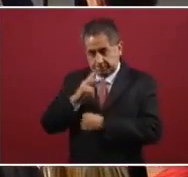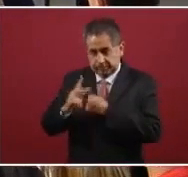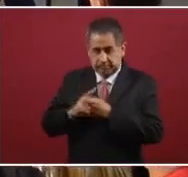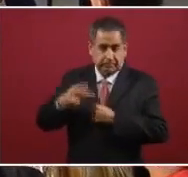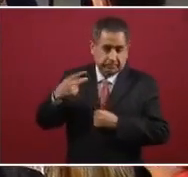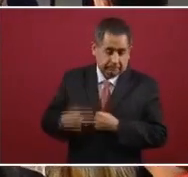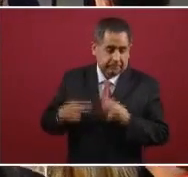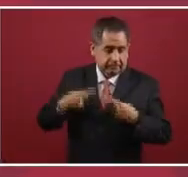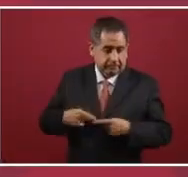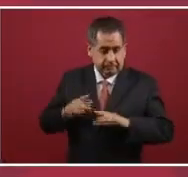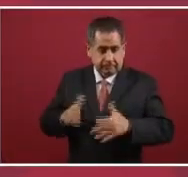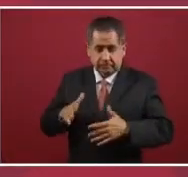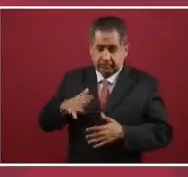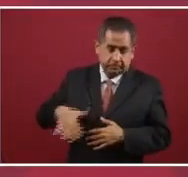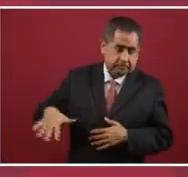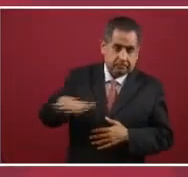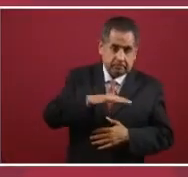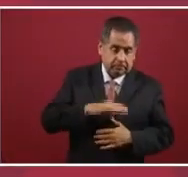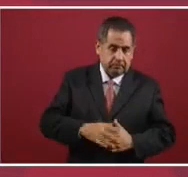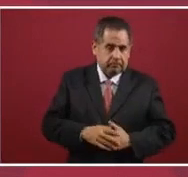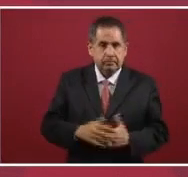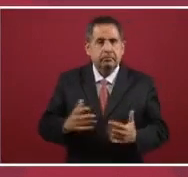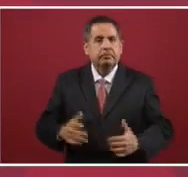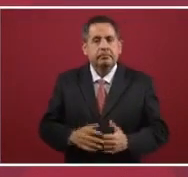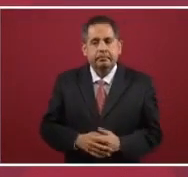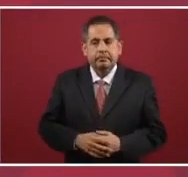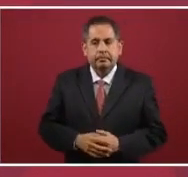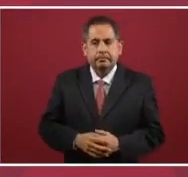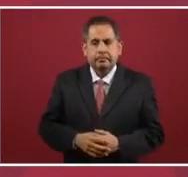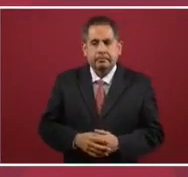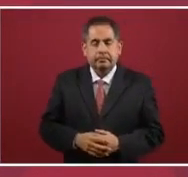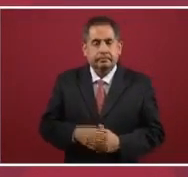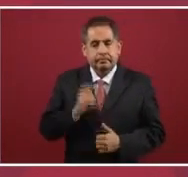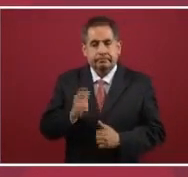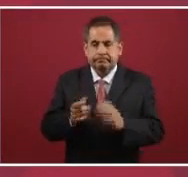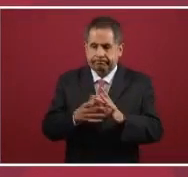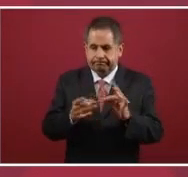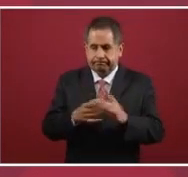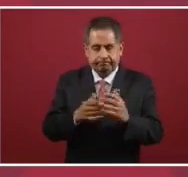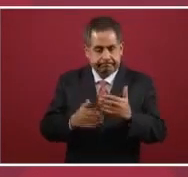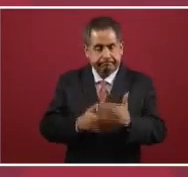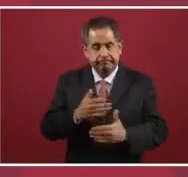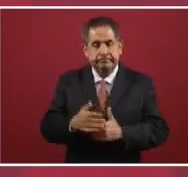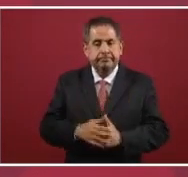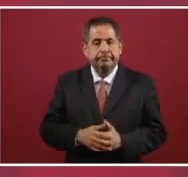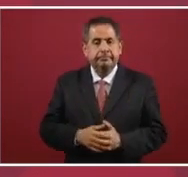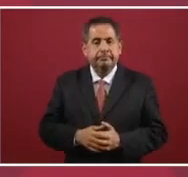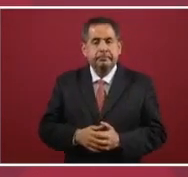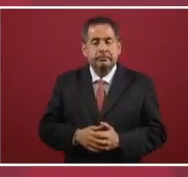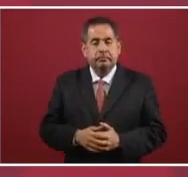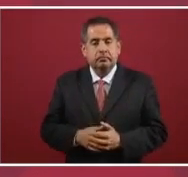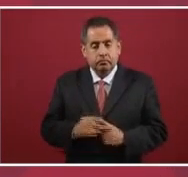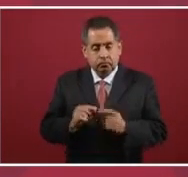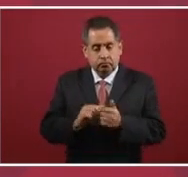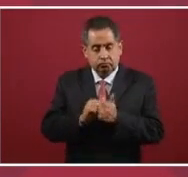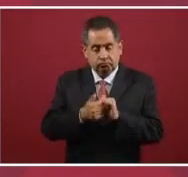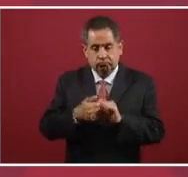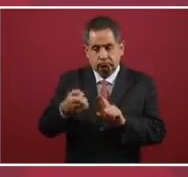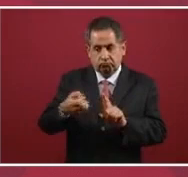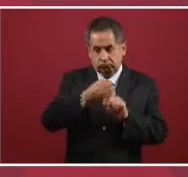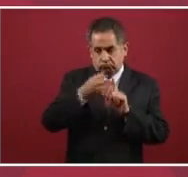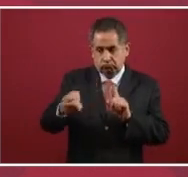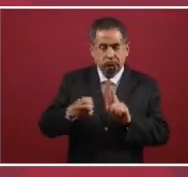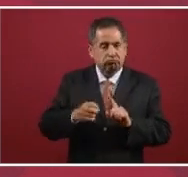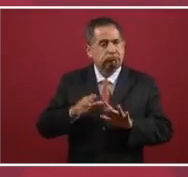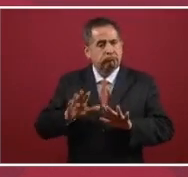del pueblo. Entonces, vamos a ir poniendo orden, lleva